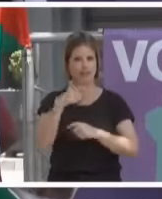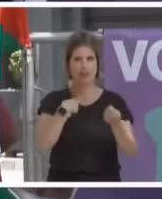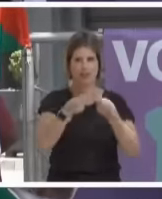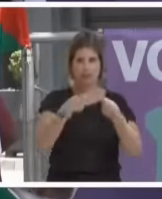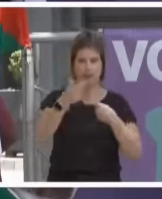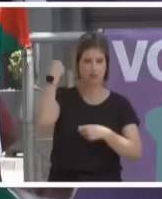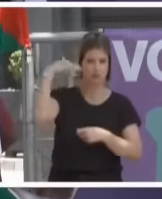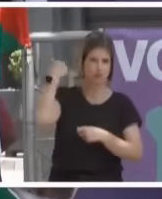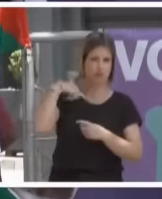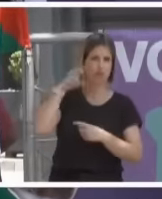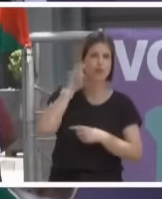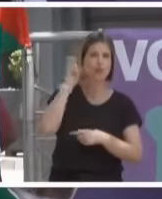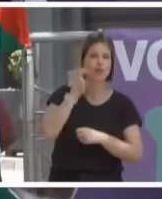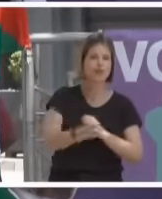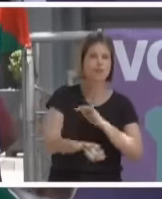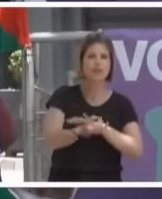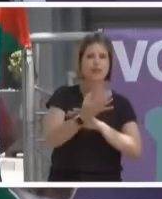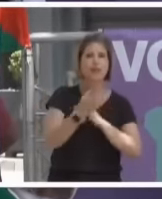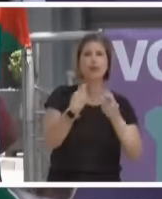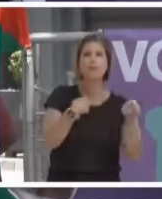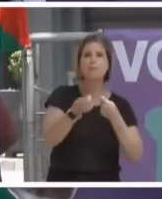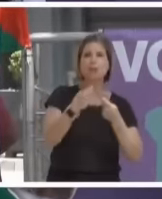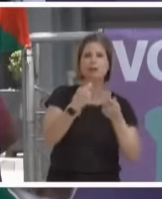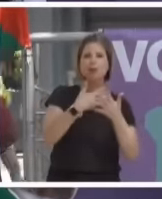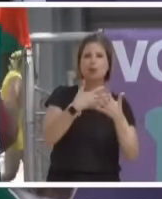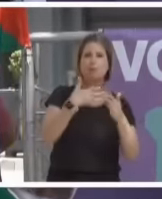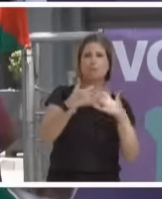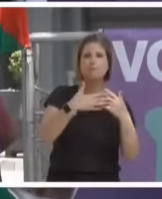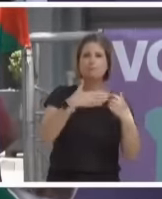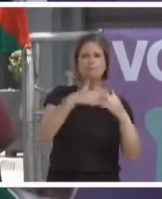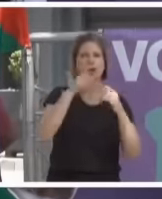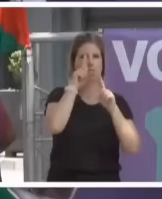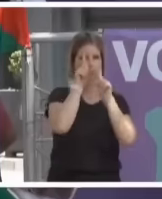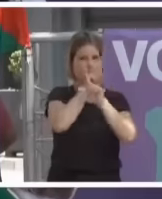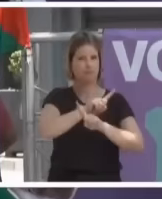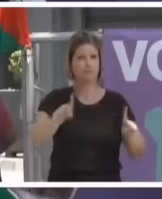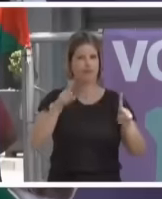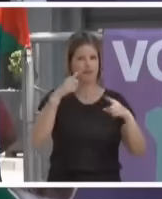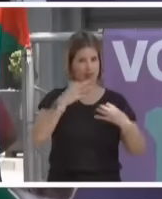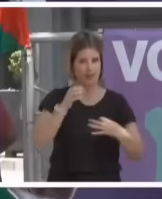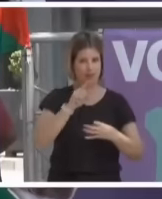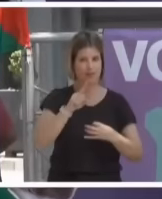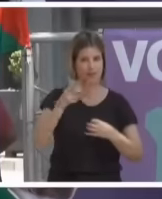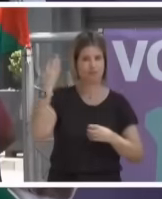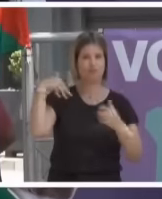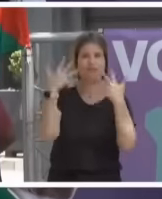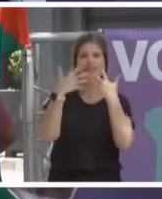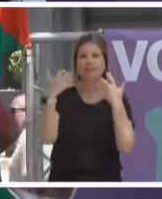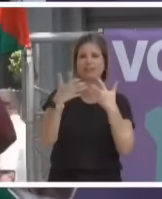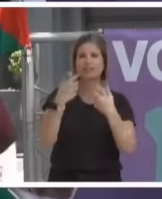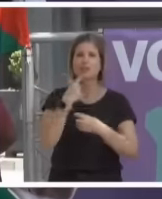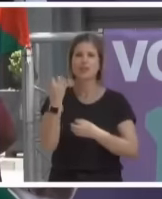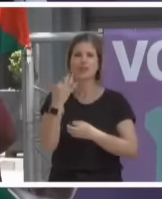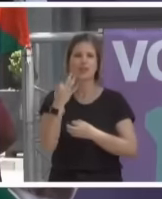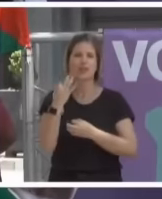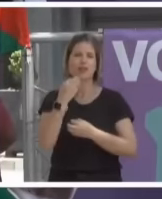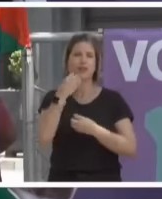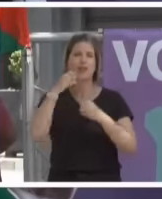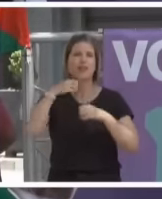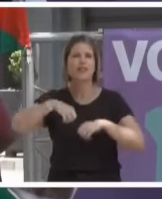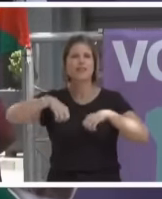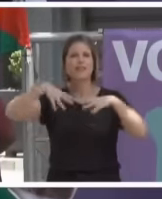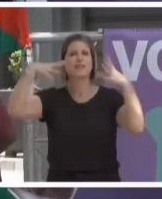origen de la mano invisible del mercado no es la mano invisible del mercado, sino que realmente los textos originales de eso hablaban de la divina